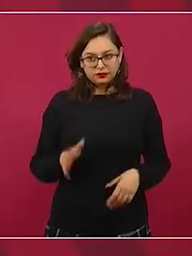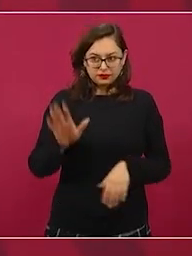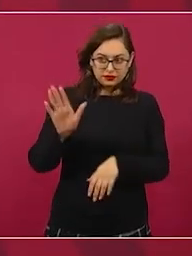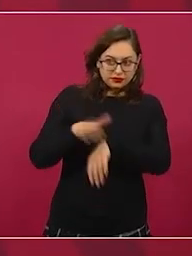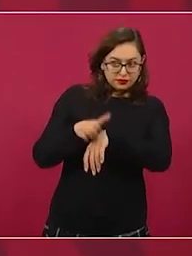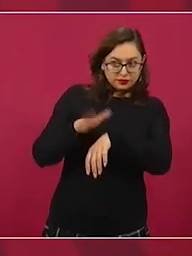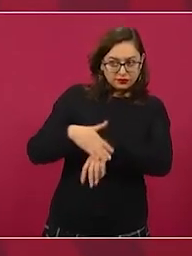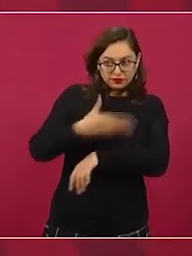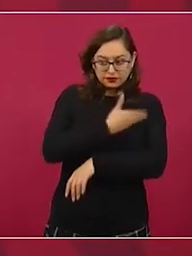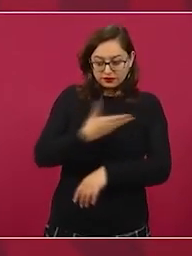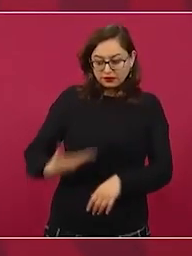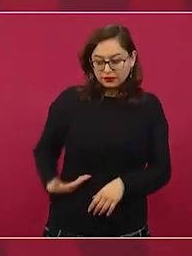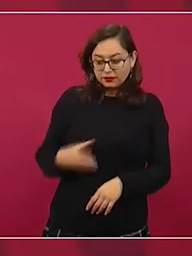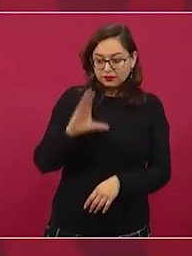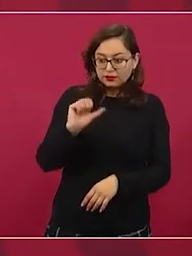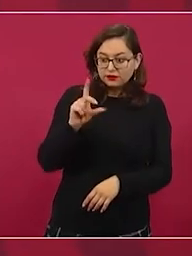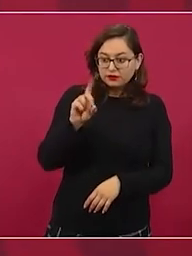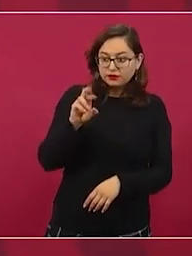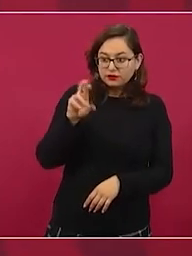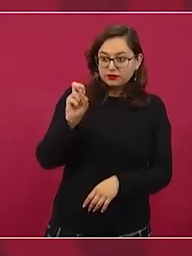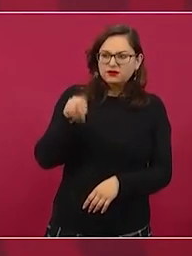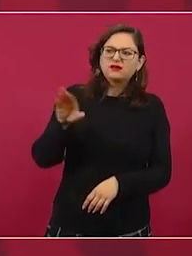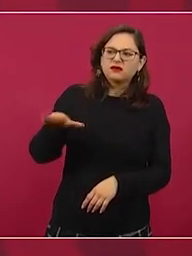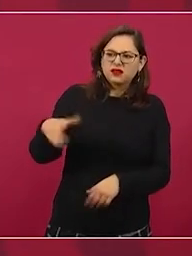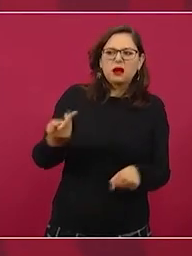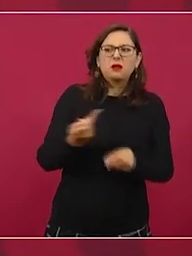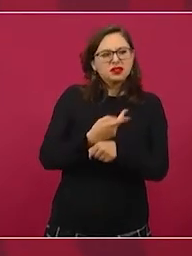explicación? Independientemente de lo legal,